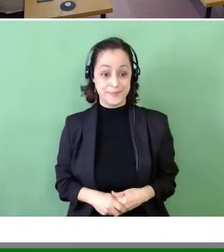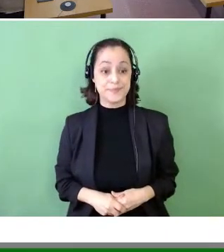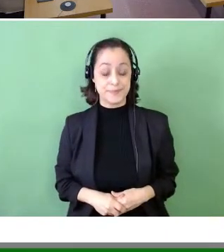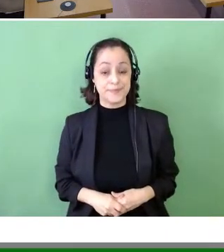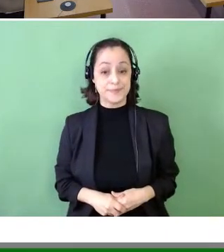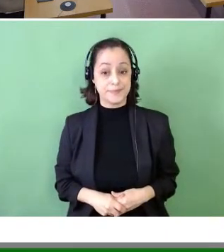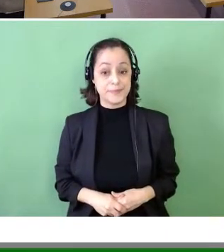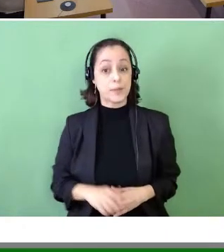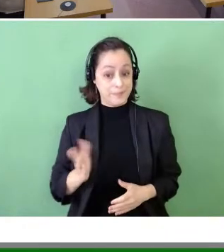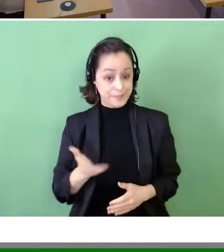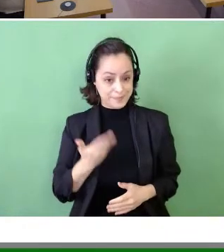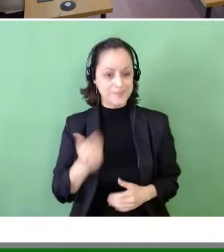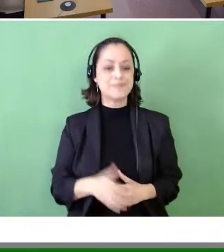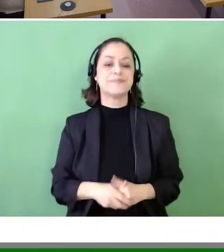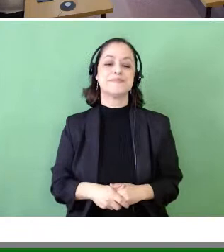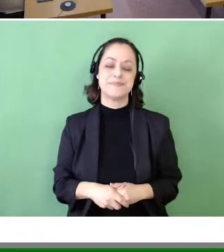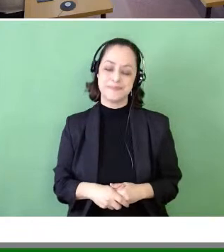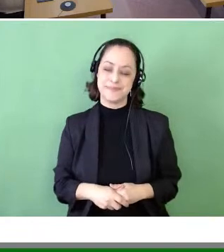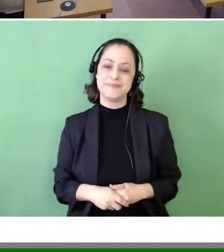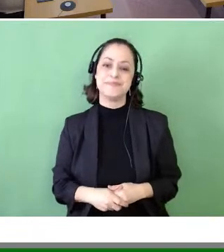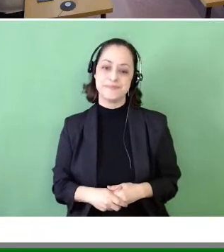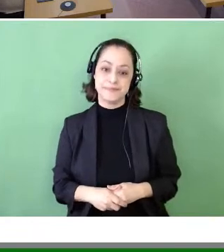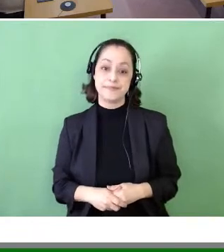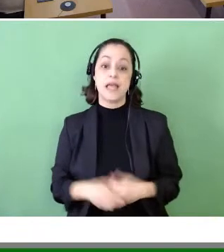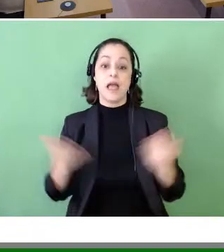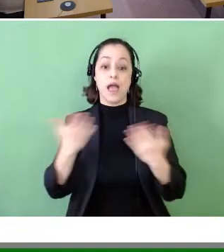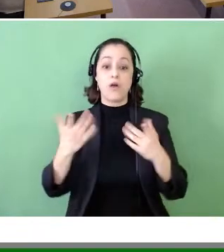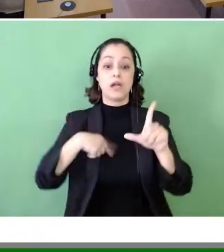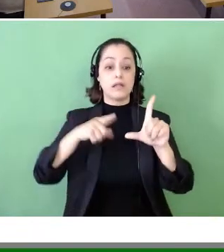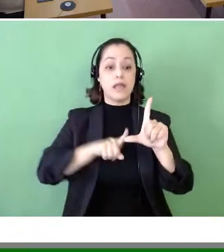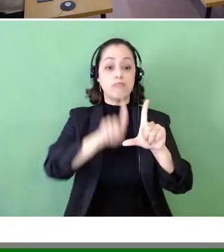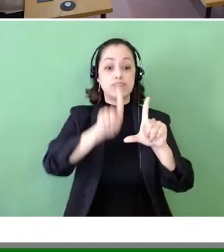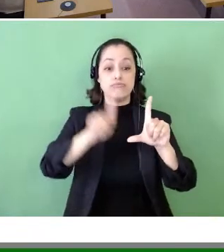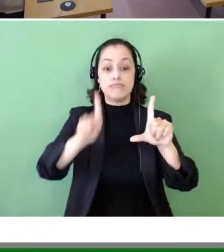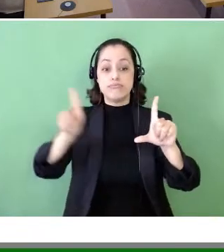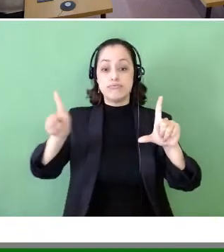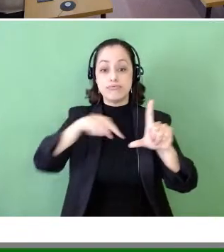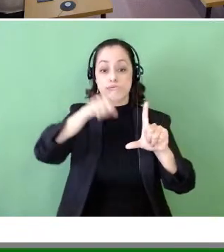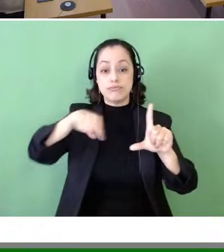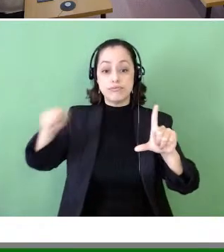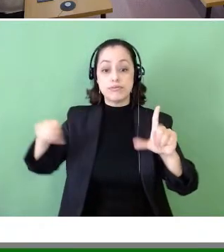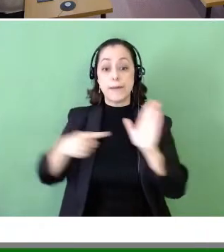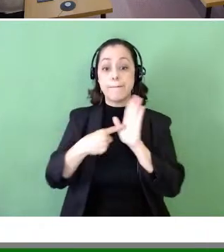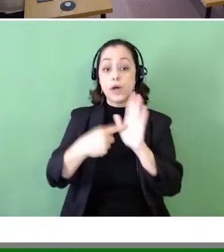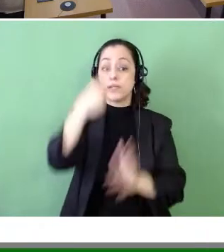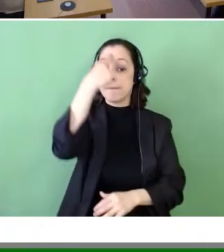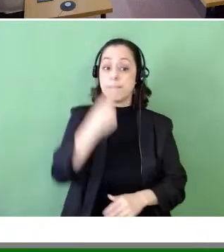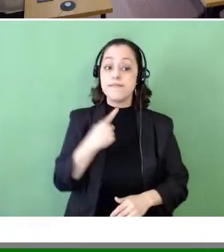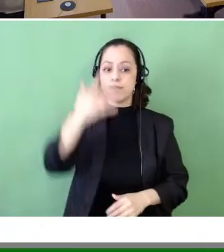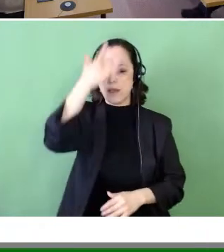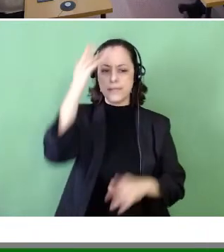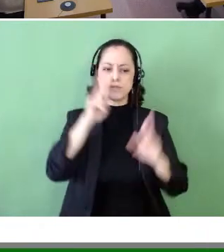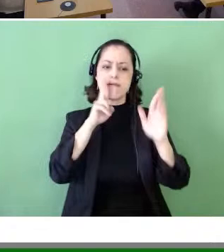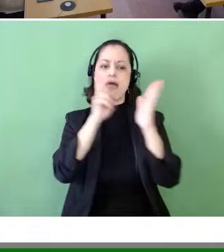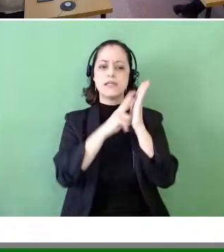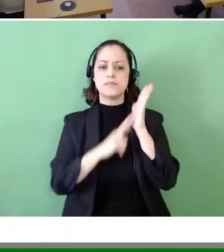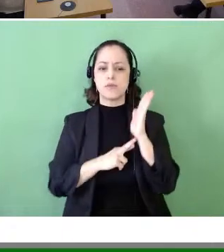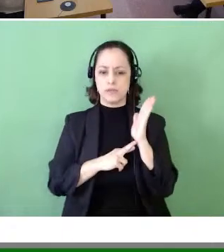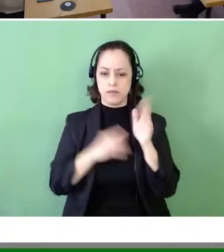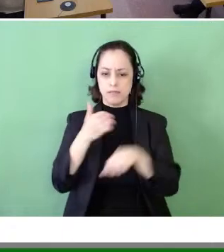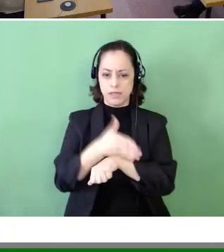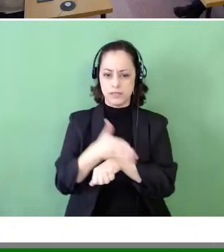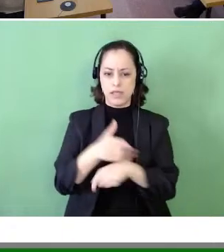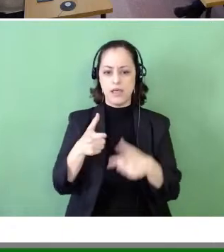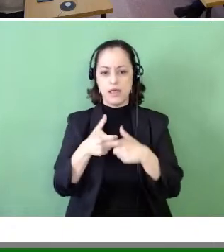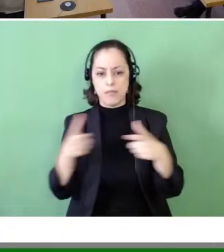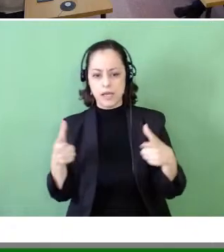Pueden pasar ahí. Ahí tenemos un gráfico para explicar entonces el perfil de los participantes. Tenemos la mayoría entre